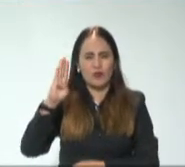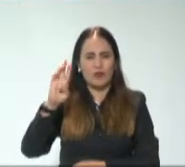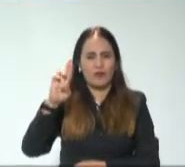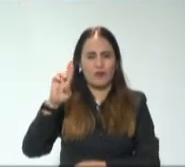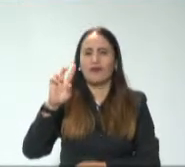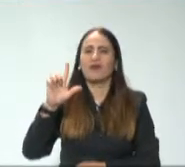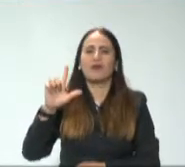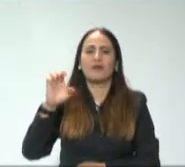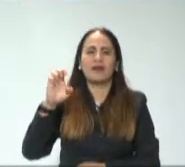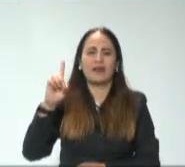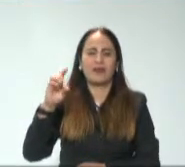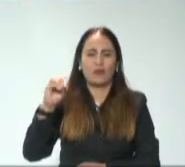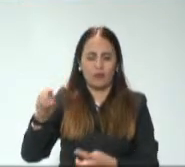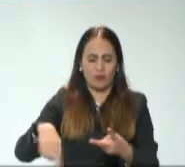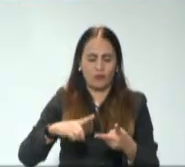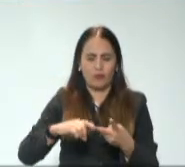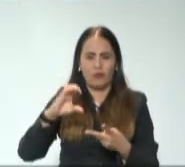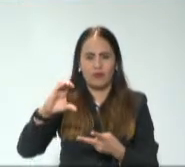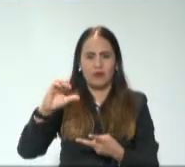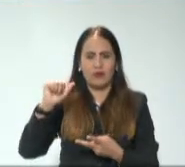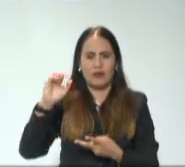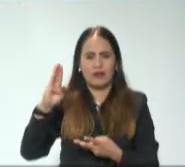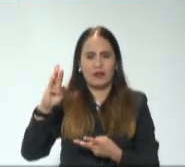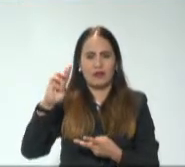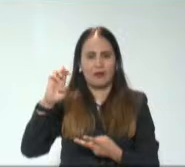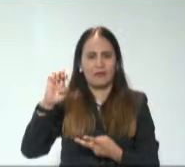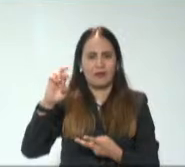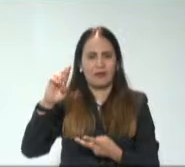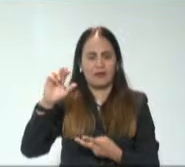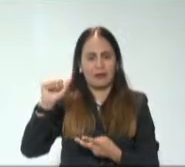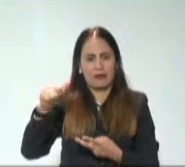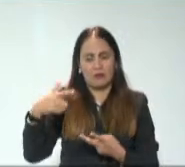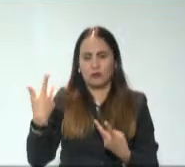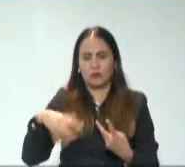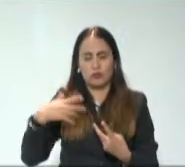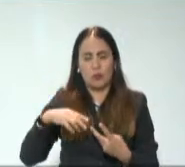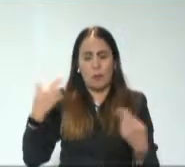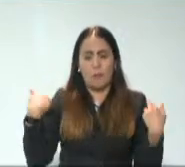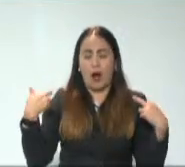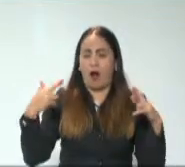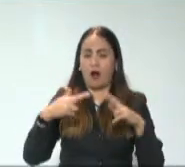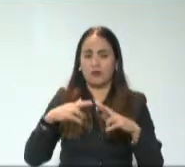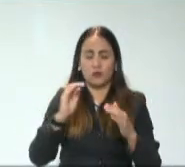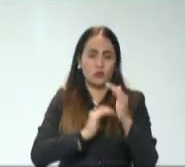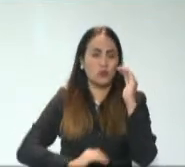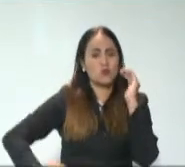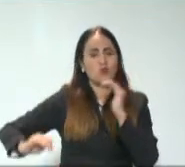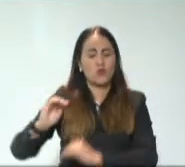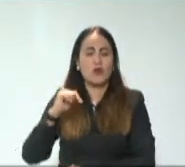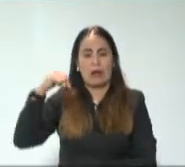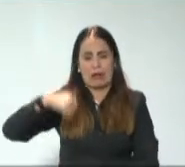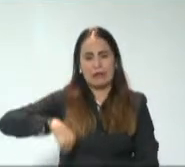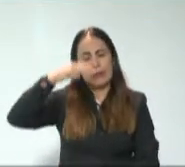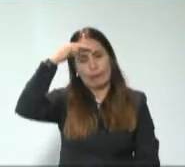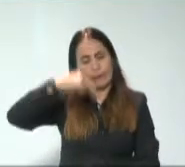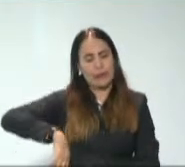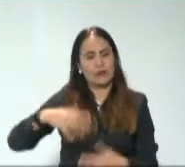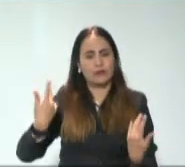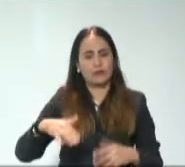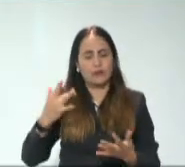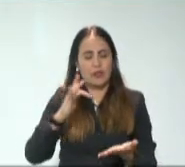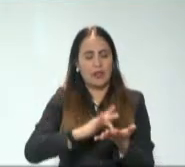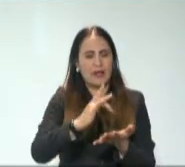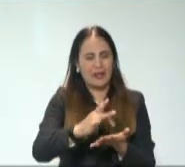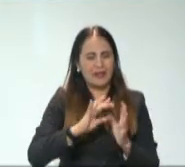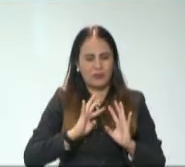el doctor Cabrera un diplomático muy importante en nuestro país sobre todo Quiero agradecer a los señores